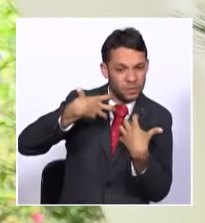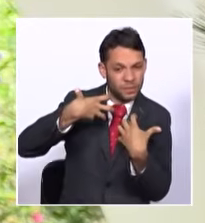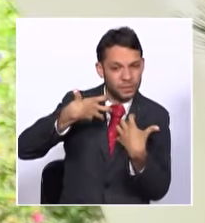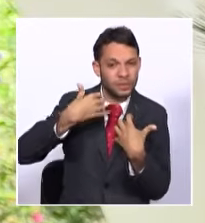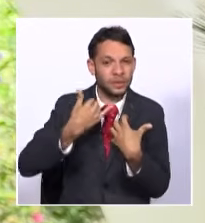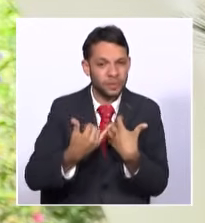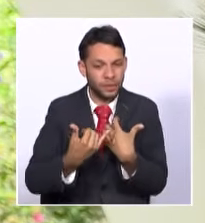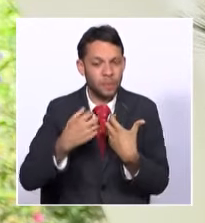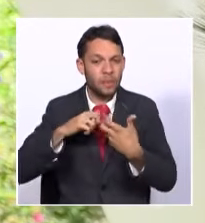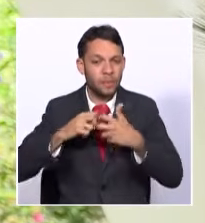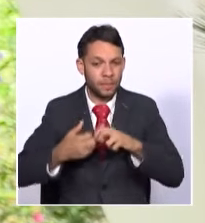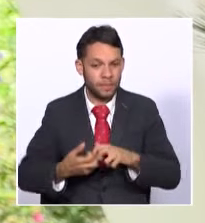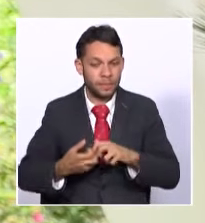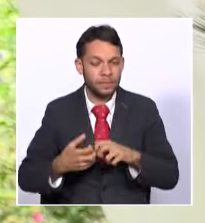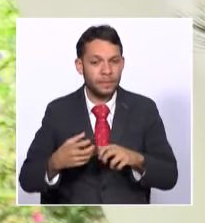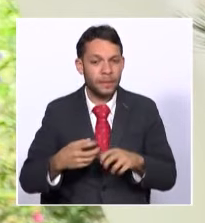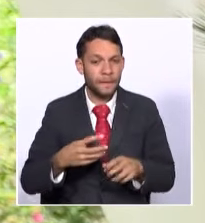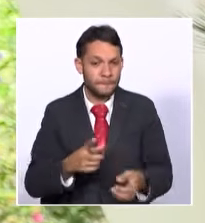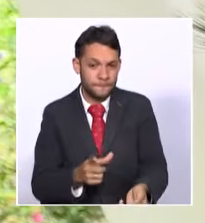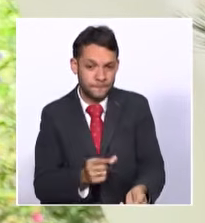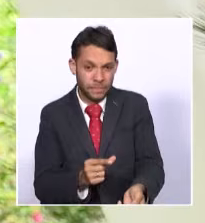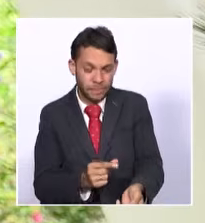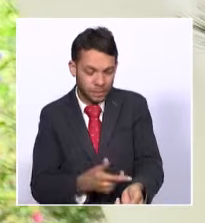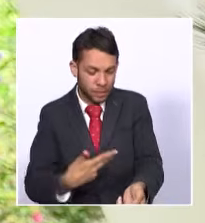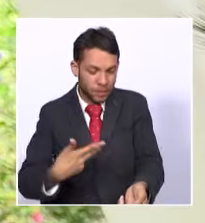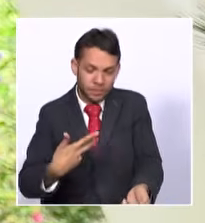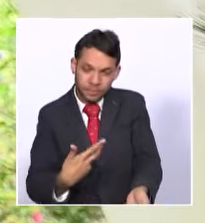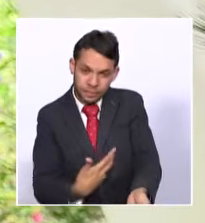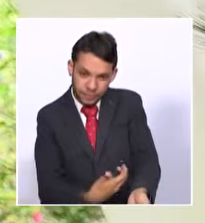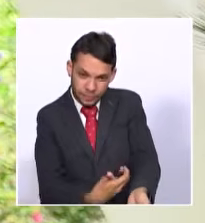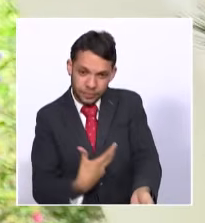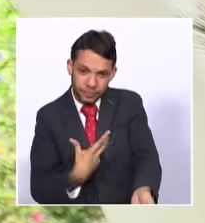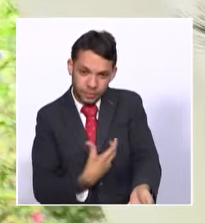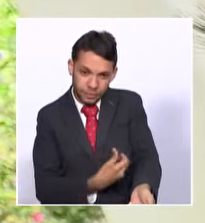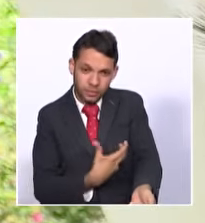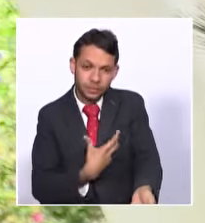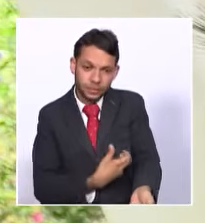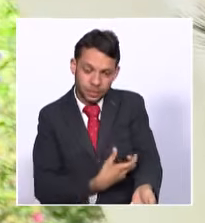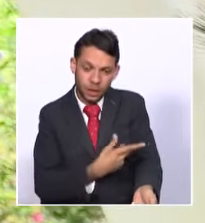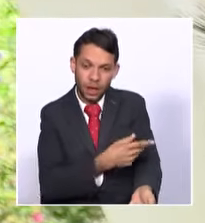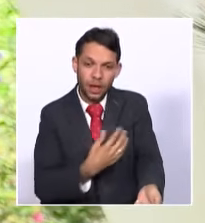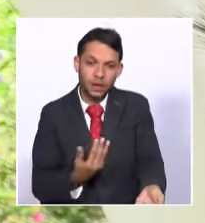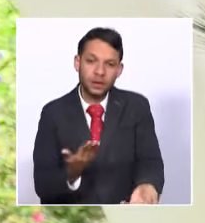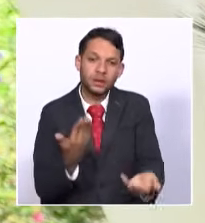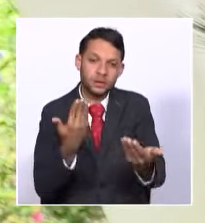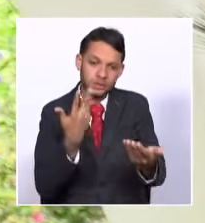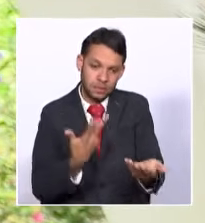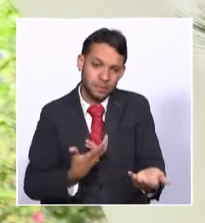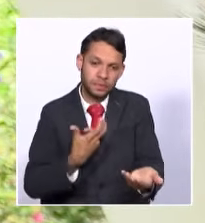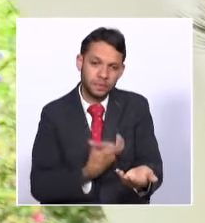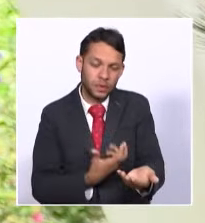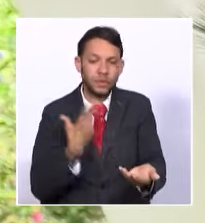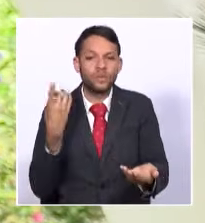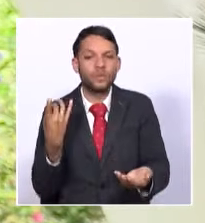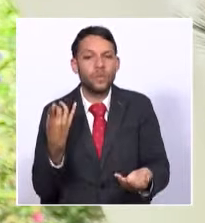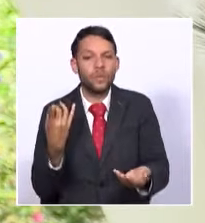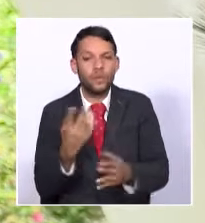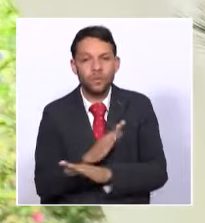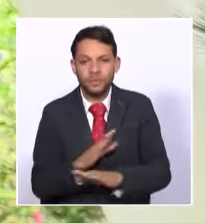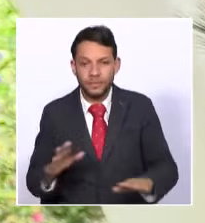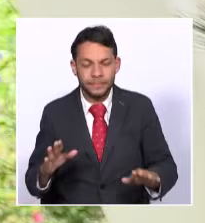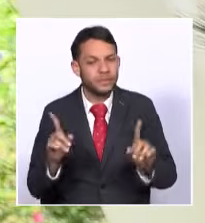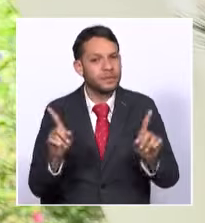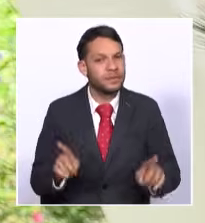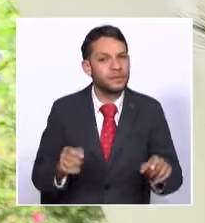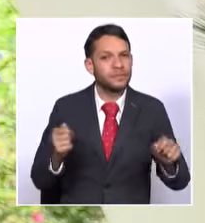plasma rico en plaquetas. El plasma rico en plaquetas se ha demostrado en los estudios que uno, disminuye el dolor y dos, es precursor